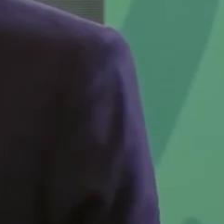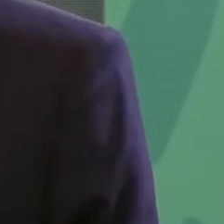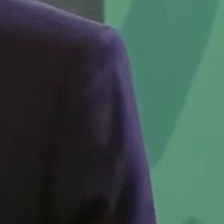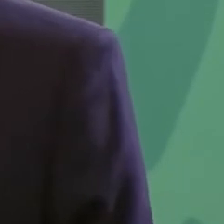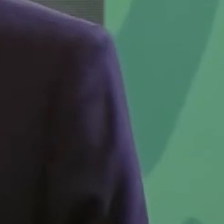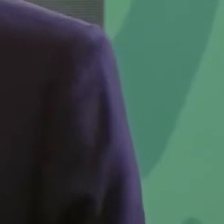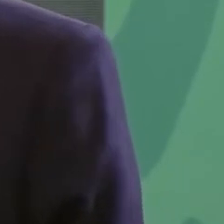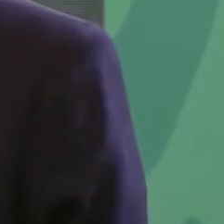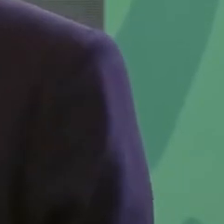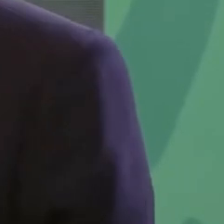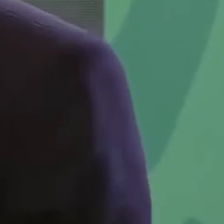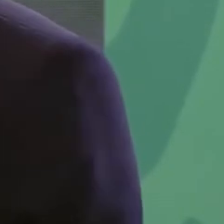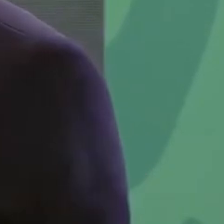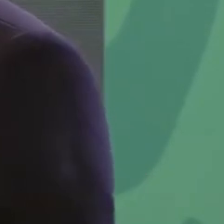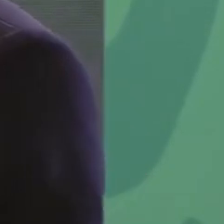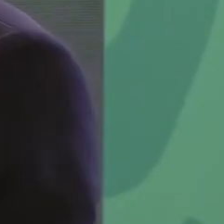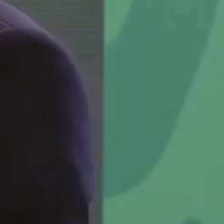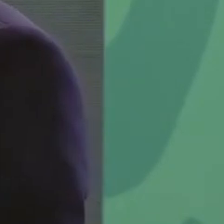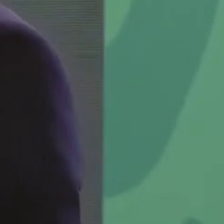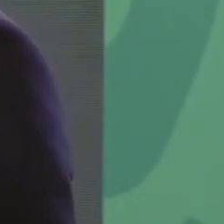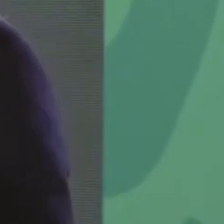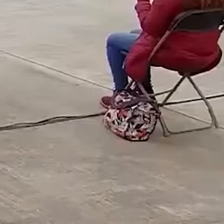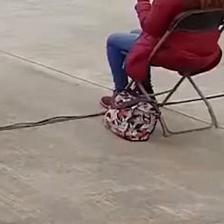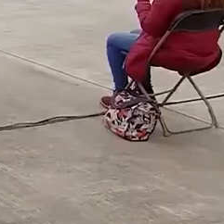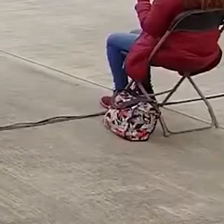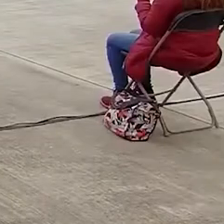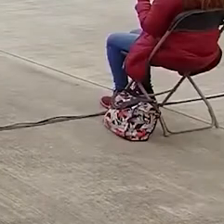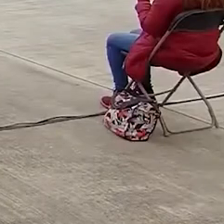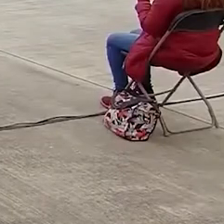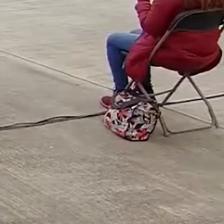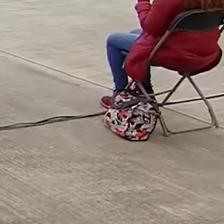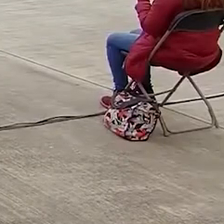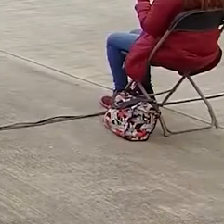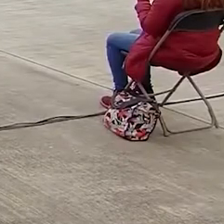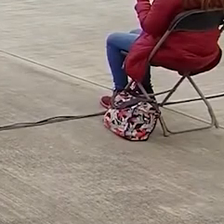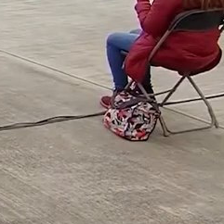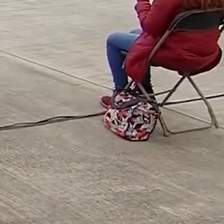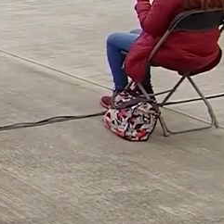me acuerdo que en ese entonces estaba en la oposición